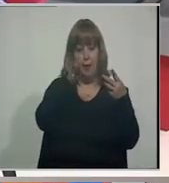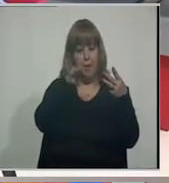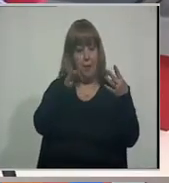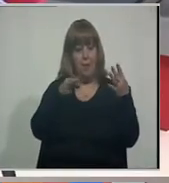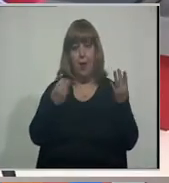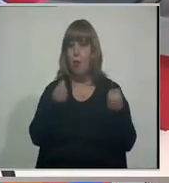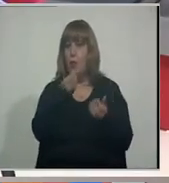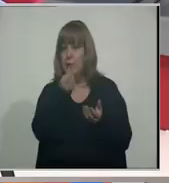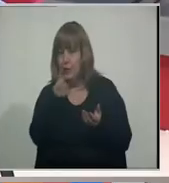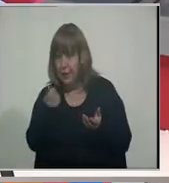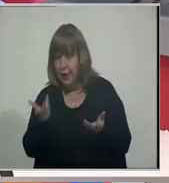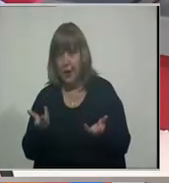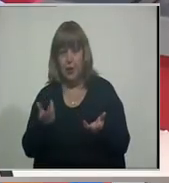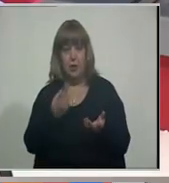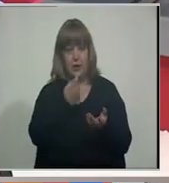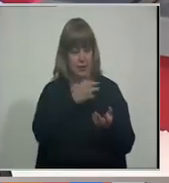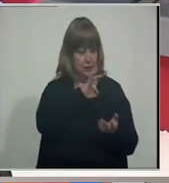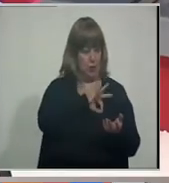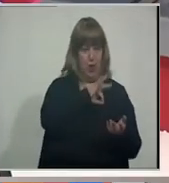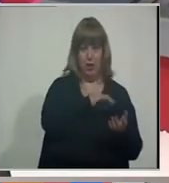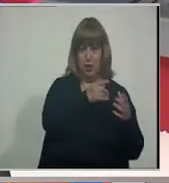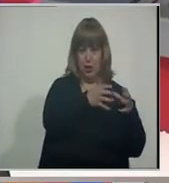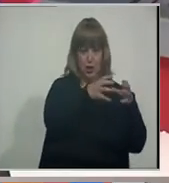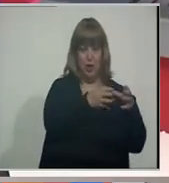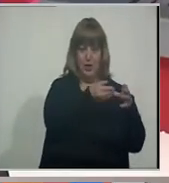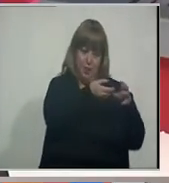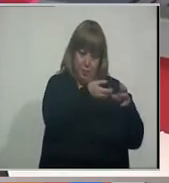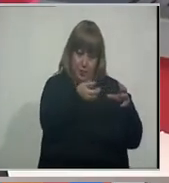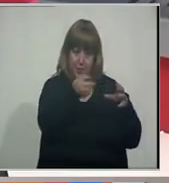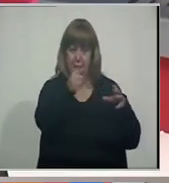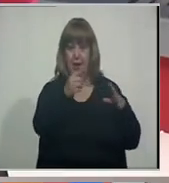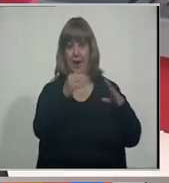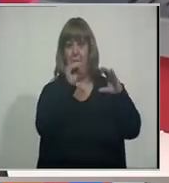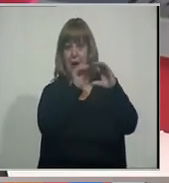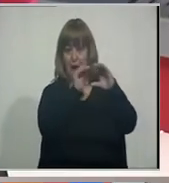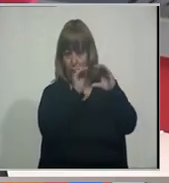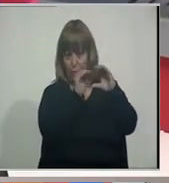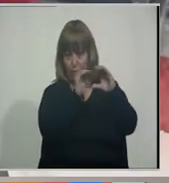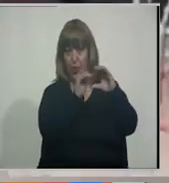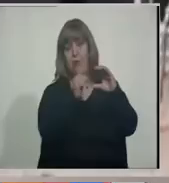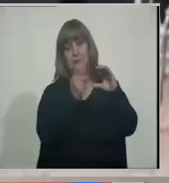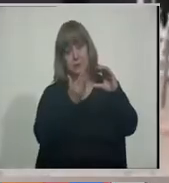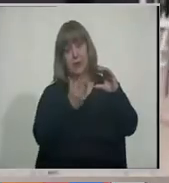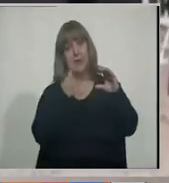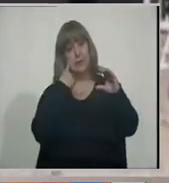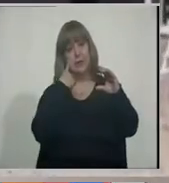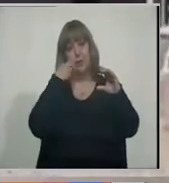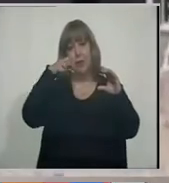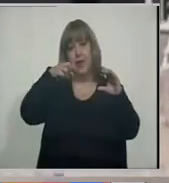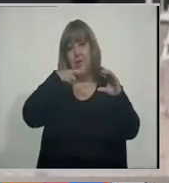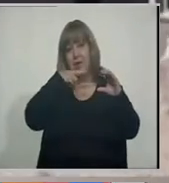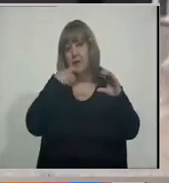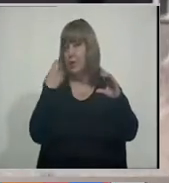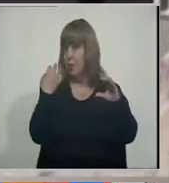es el monto que van a poder destinar a un sistema de ahorro previo que establece el Instituto Provincial de la